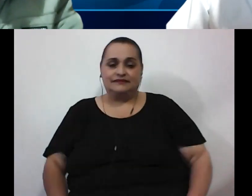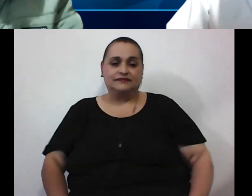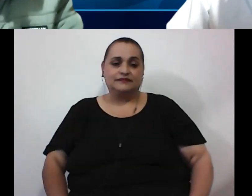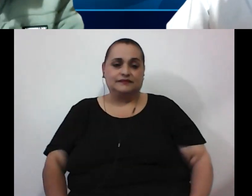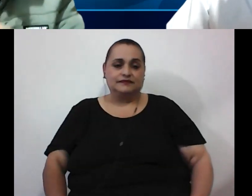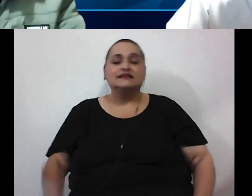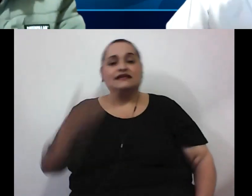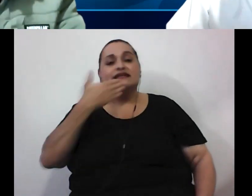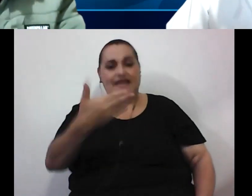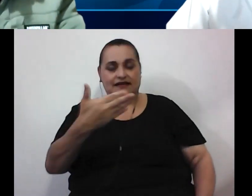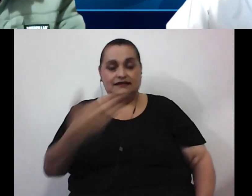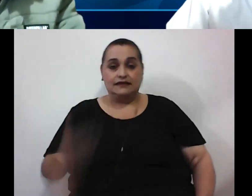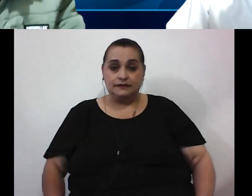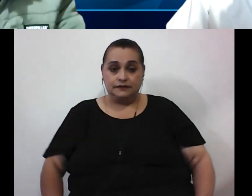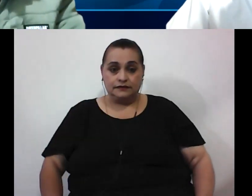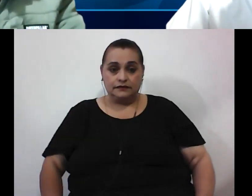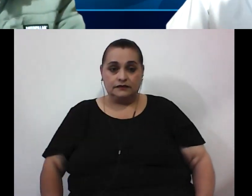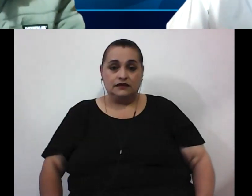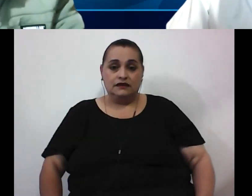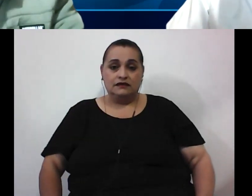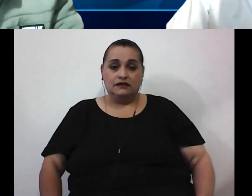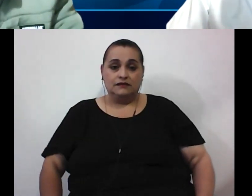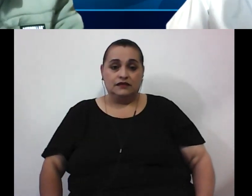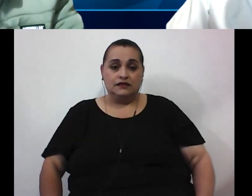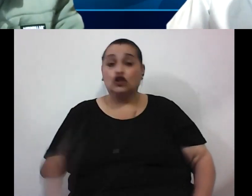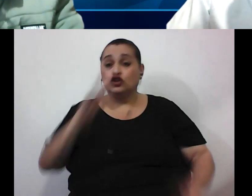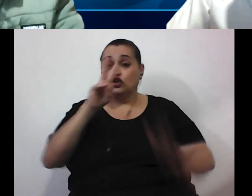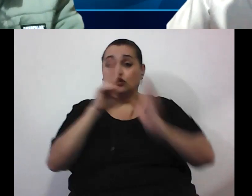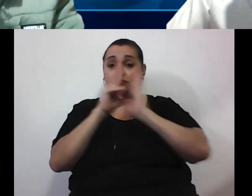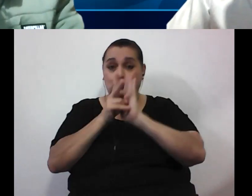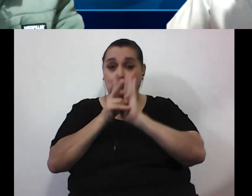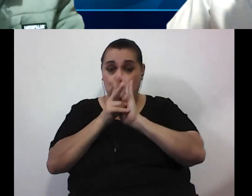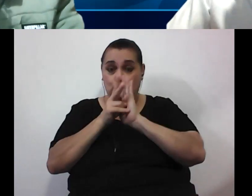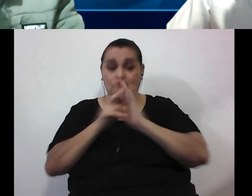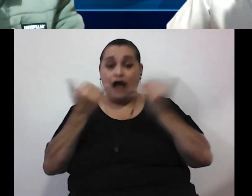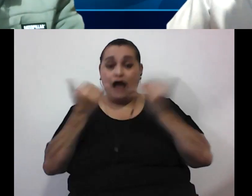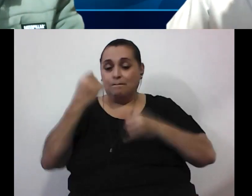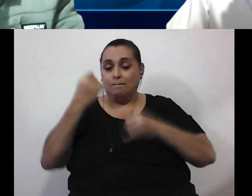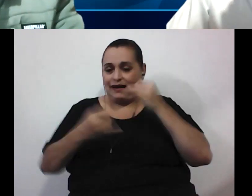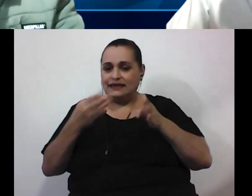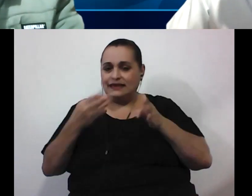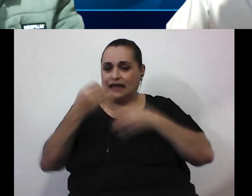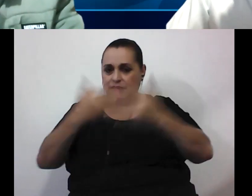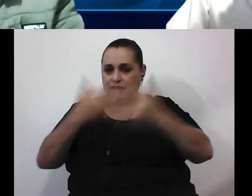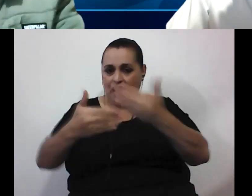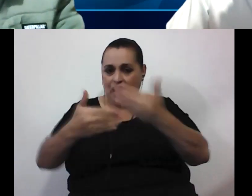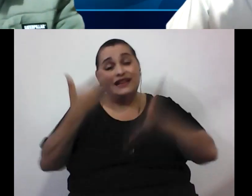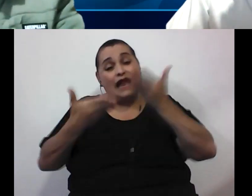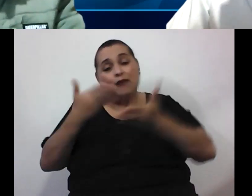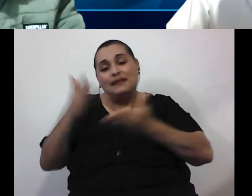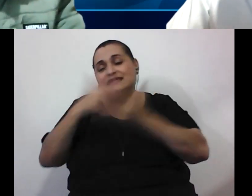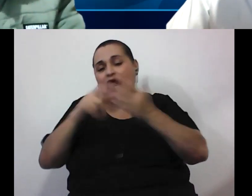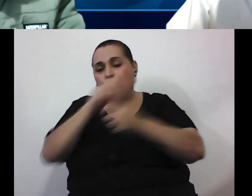Muchas gracias. Nos quedan tal vez 2 minutos. Vamos a ir cerrando. Tal vez algo muy